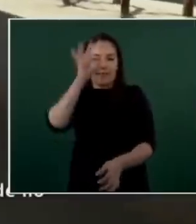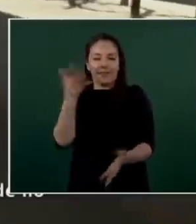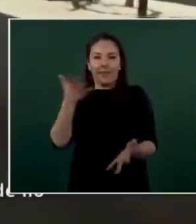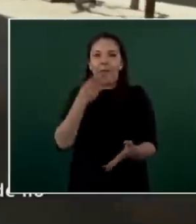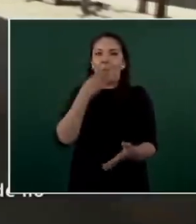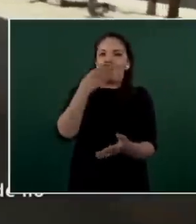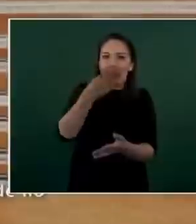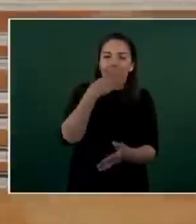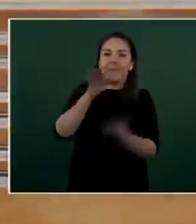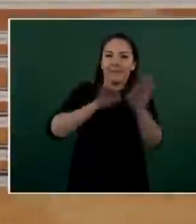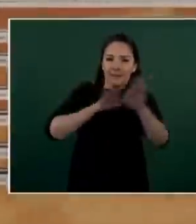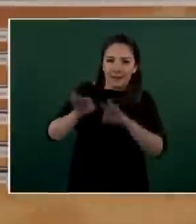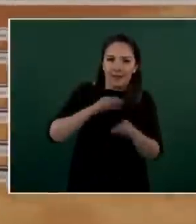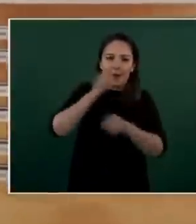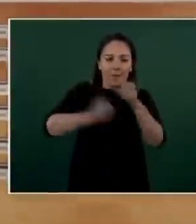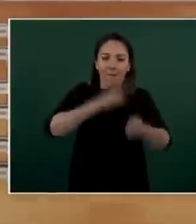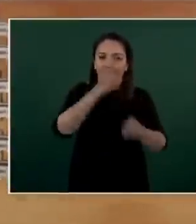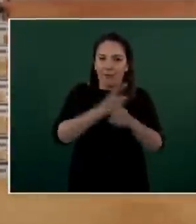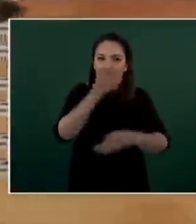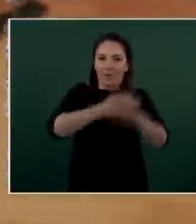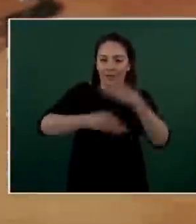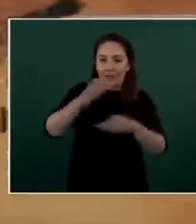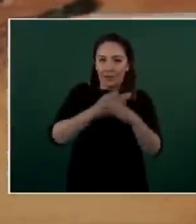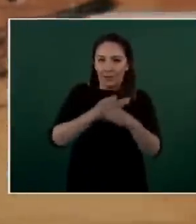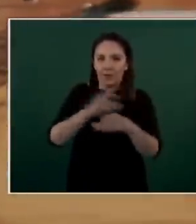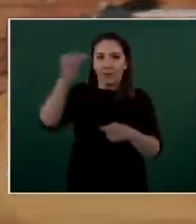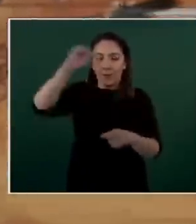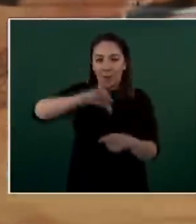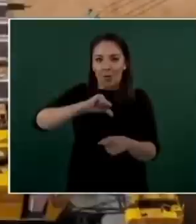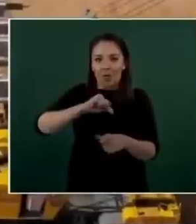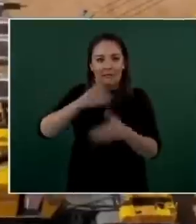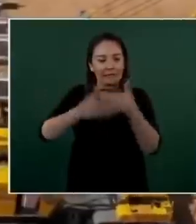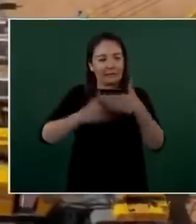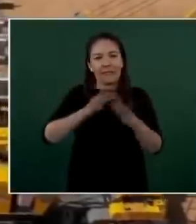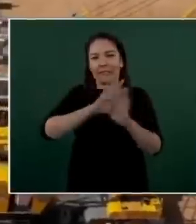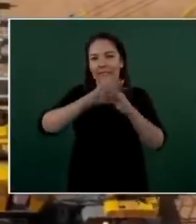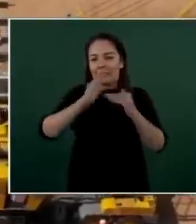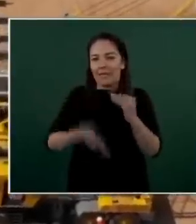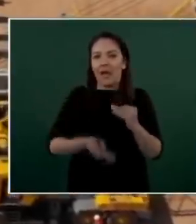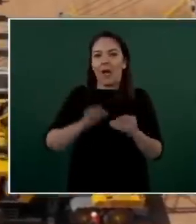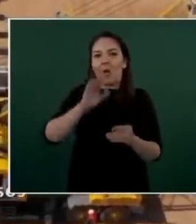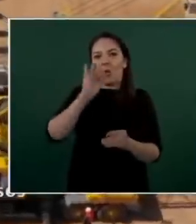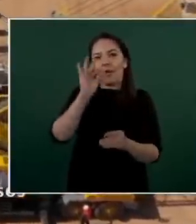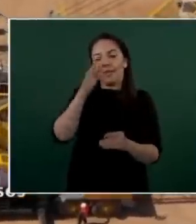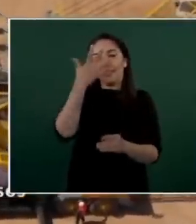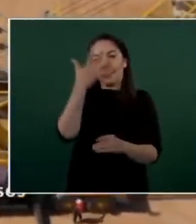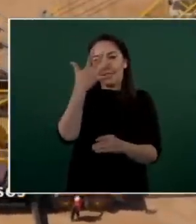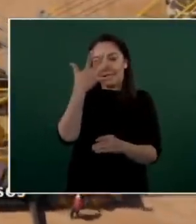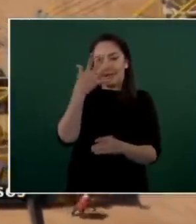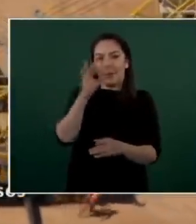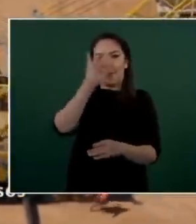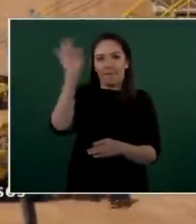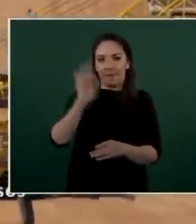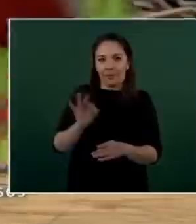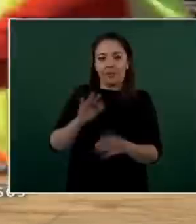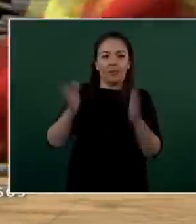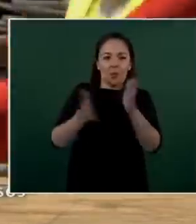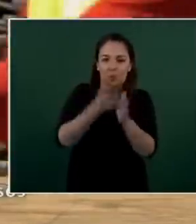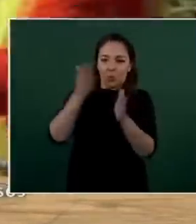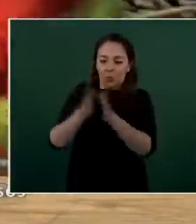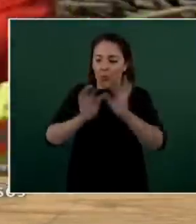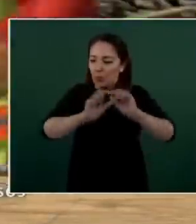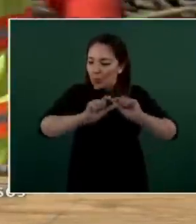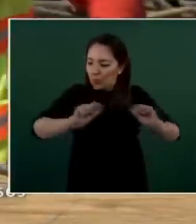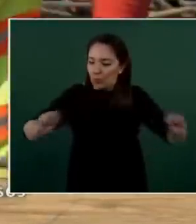romper la conectividad al día de hoy llevamos el 45 por ciento de la producción de través el proceso de construcción de través para